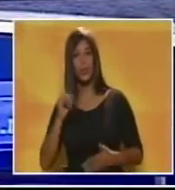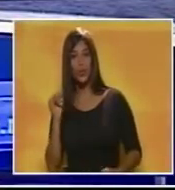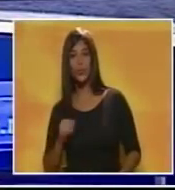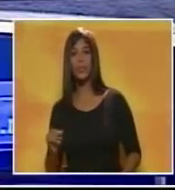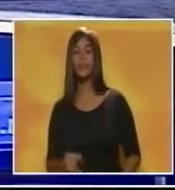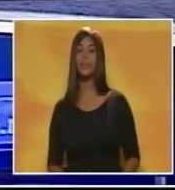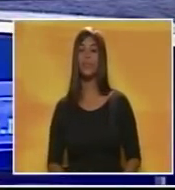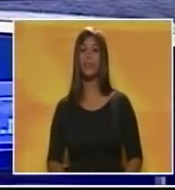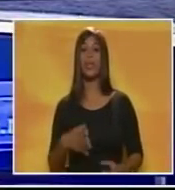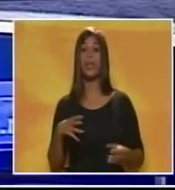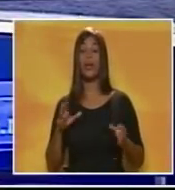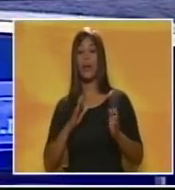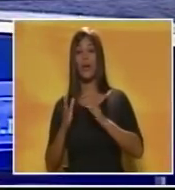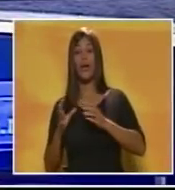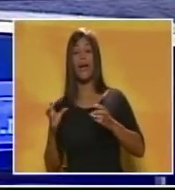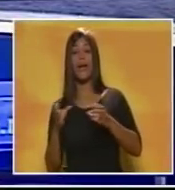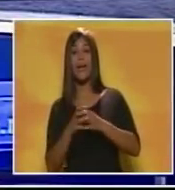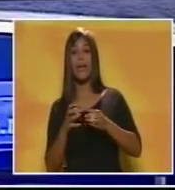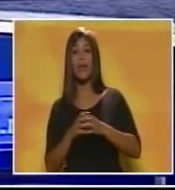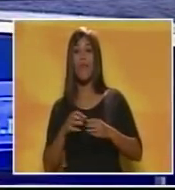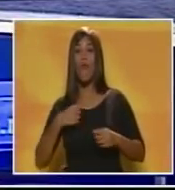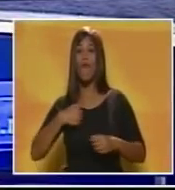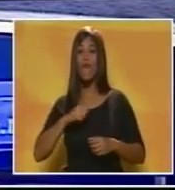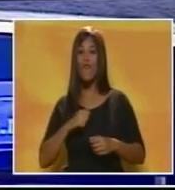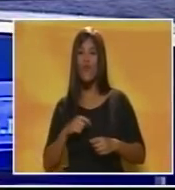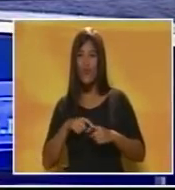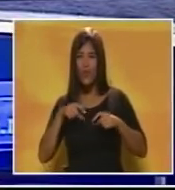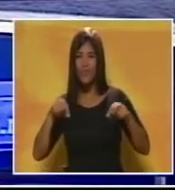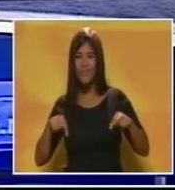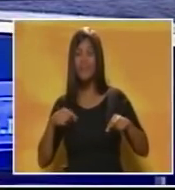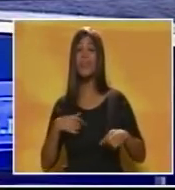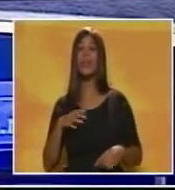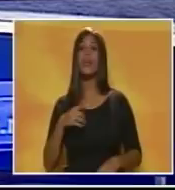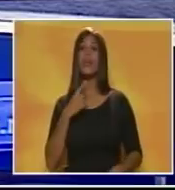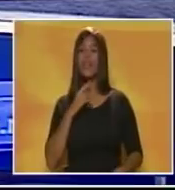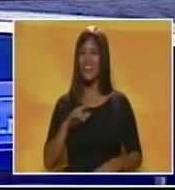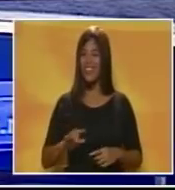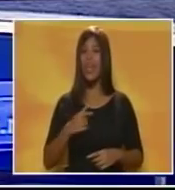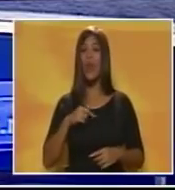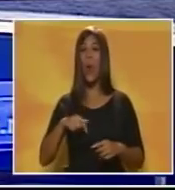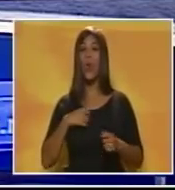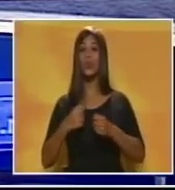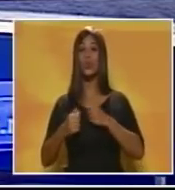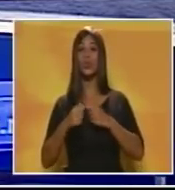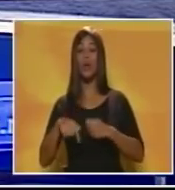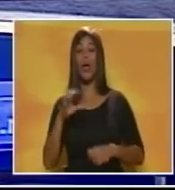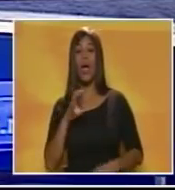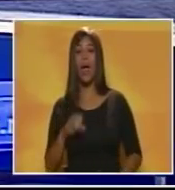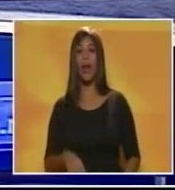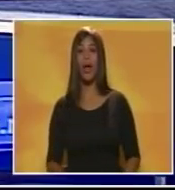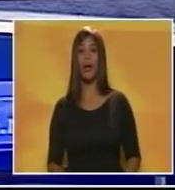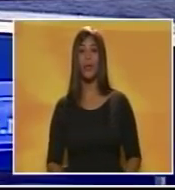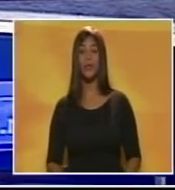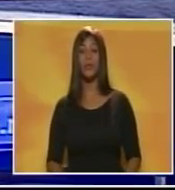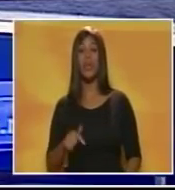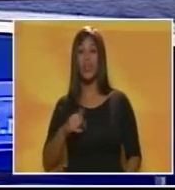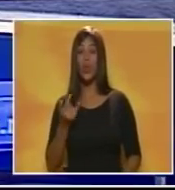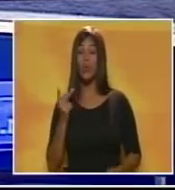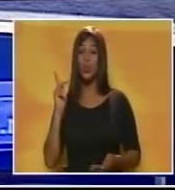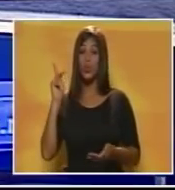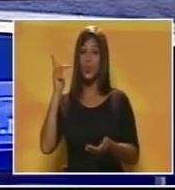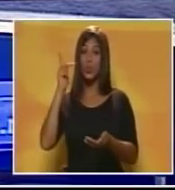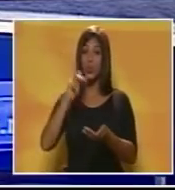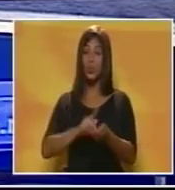Zulimar. El equipo de fútbol Sala de Eta Te Quiero celebró hoy una rueda de prensa en Caracas. Esto fue luego de arribar al